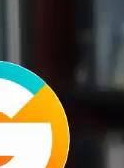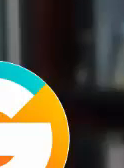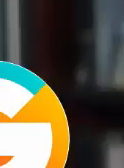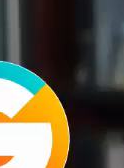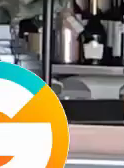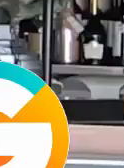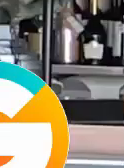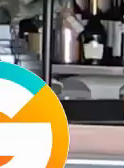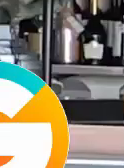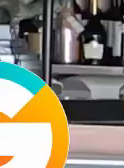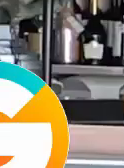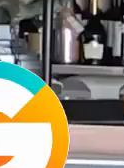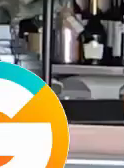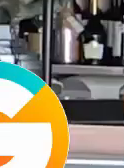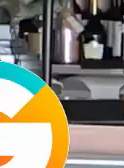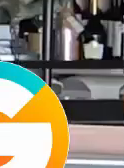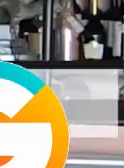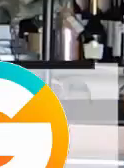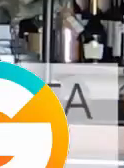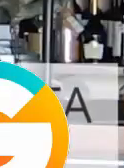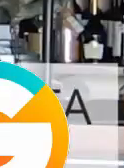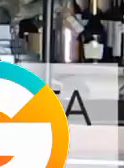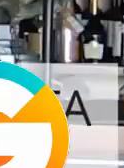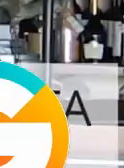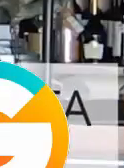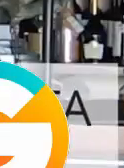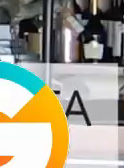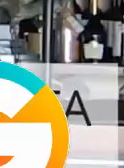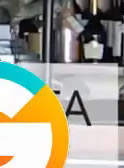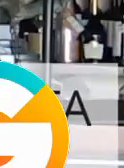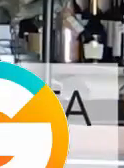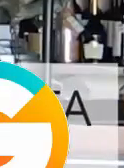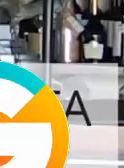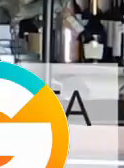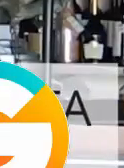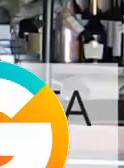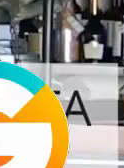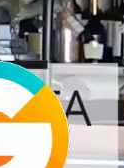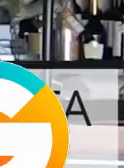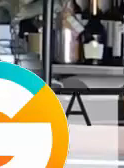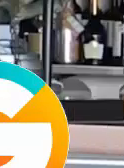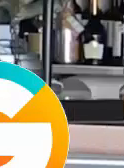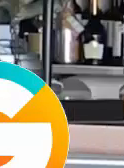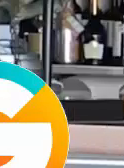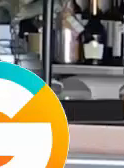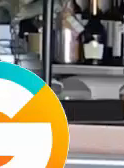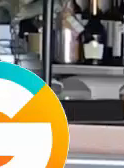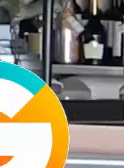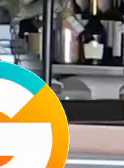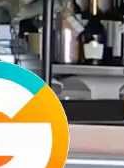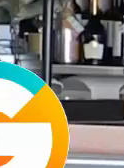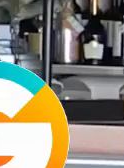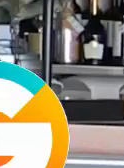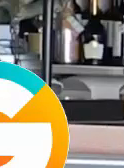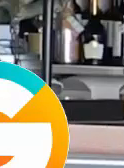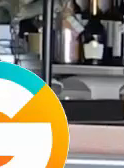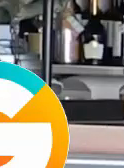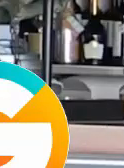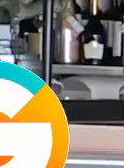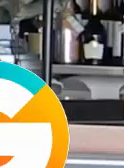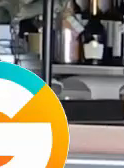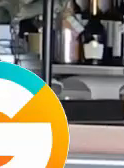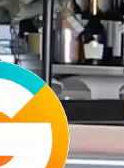construcción de una tiranía, que es lo último que queremos, Pepe. No queremos el país de un solo hombre, que ya lo padecimos con Santana, ya lo